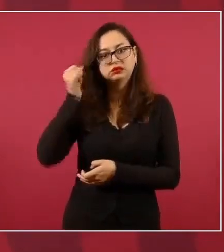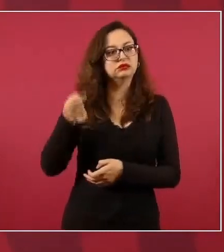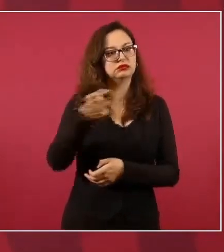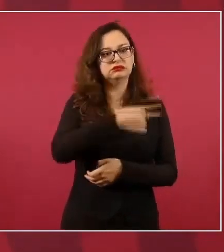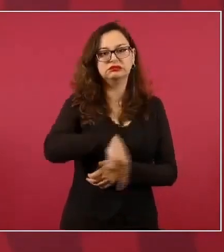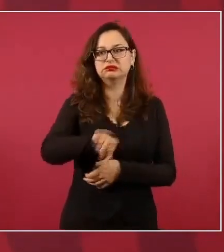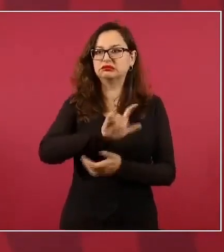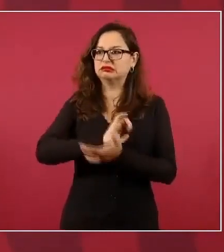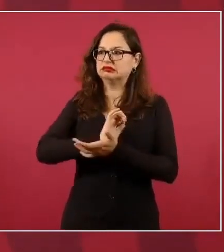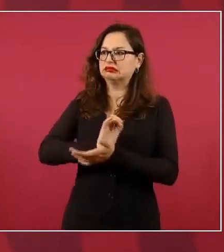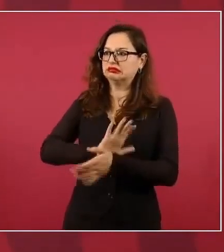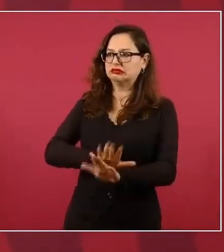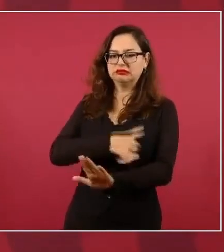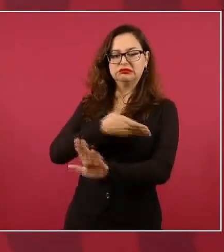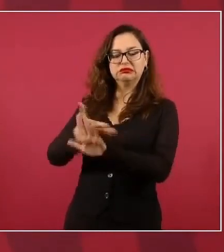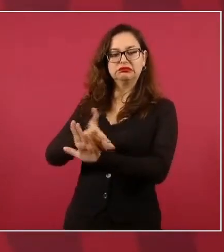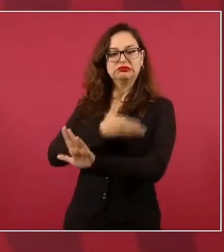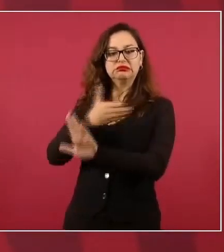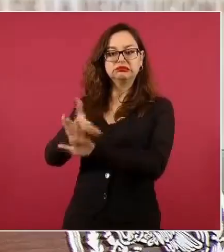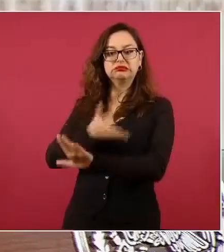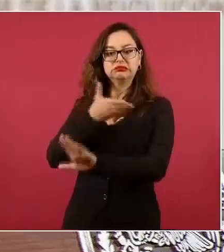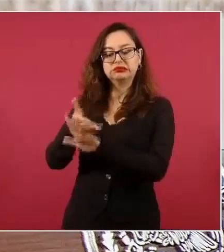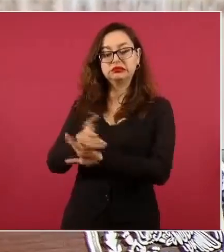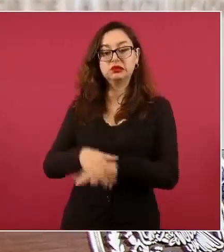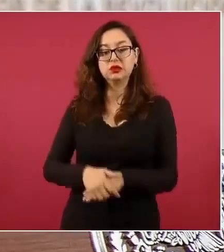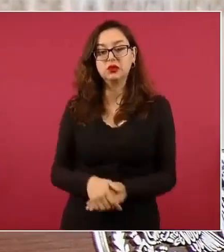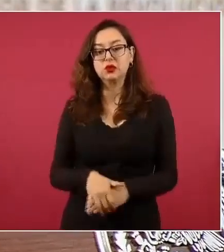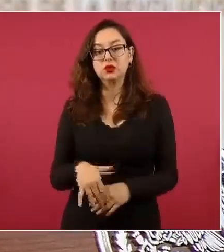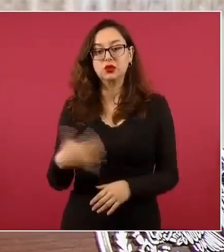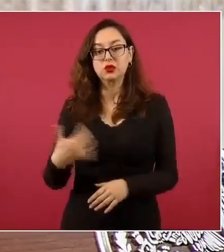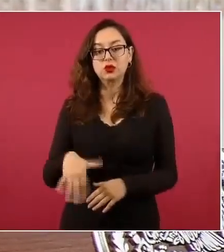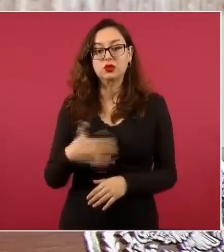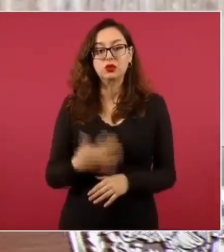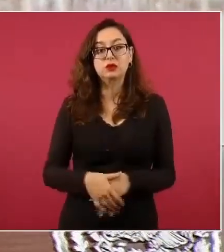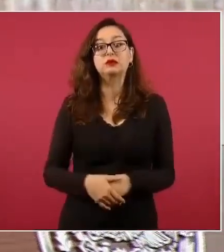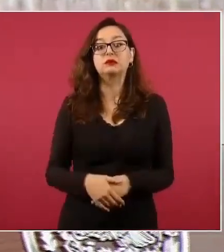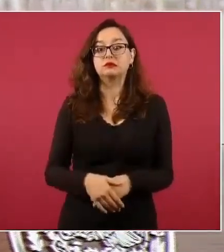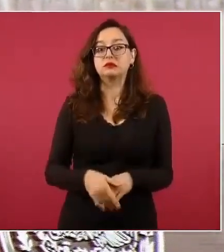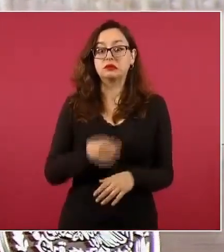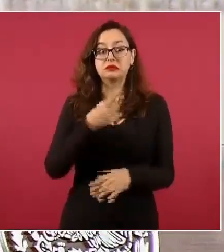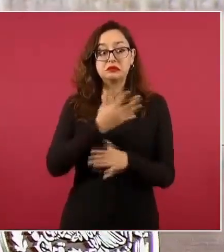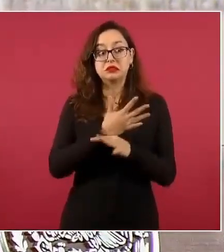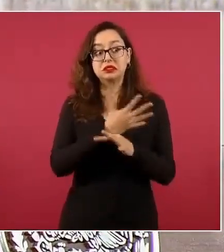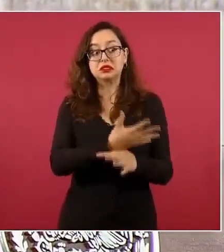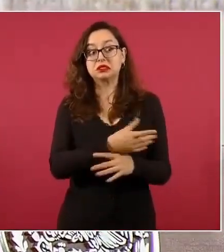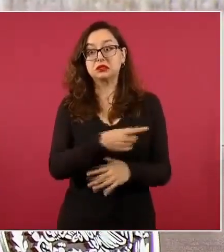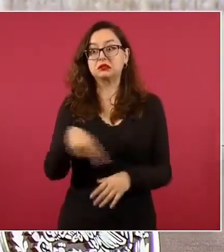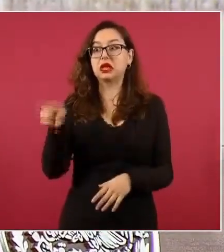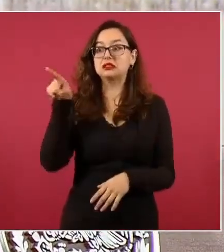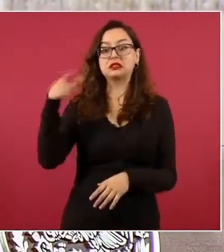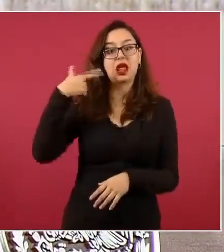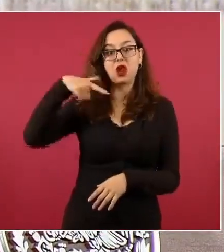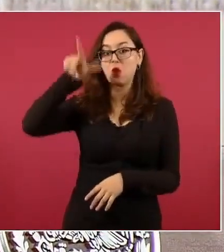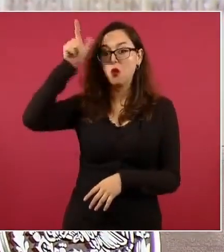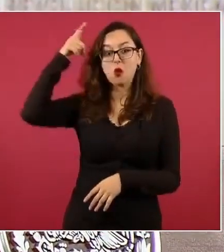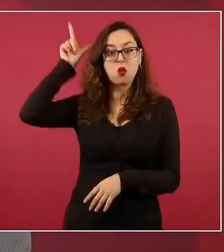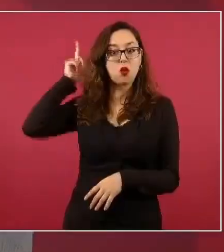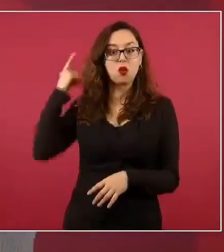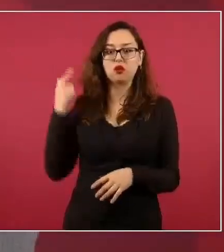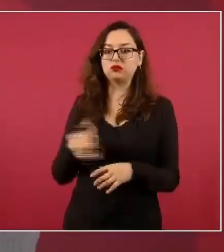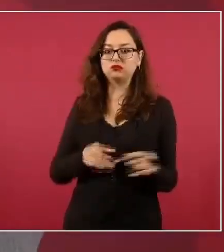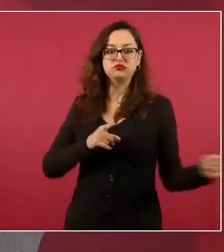acusan también de no estar en sus cabales, fíjense.